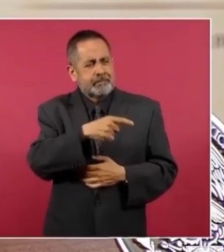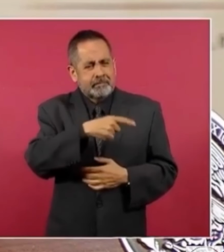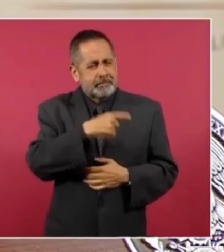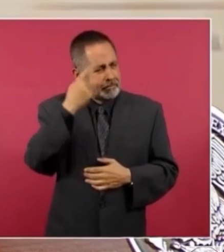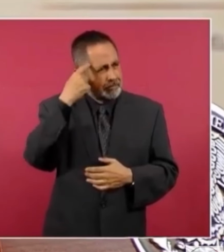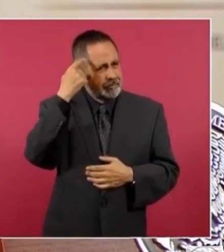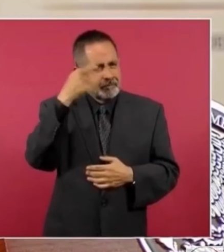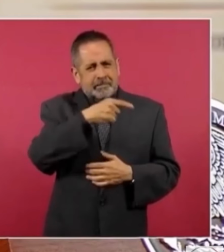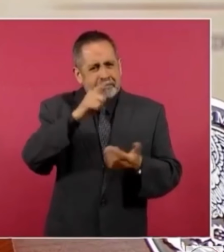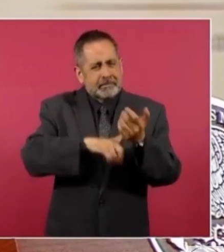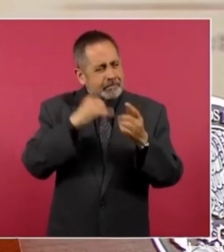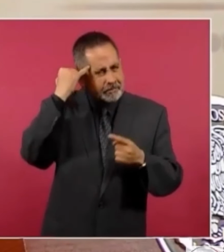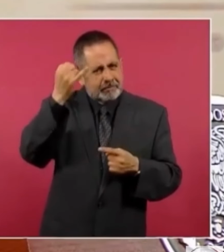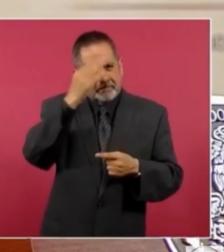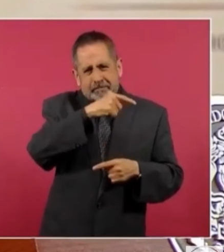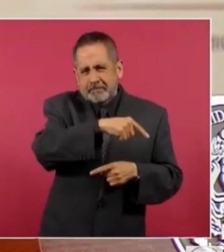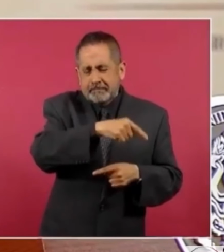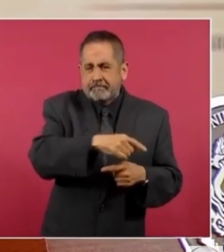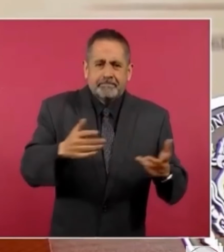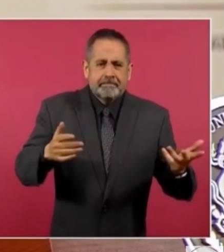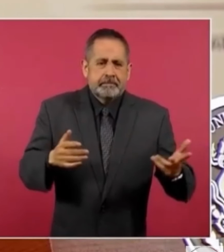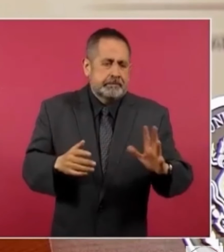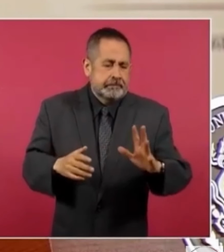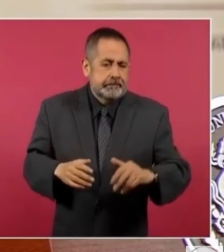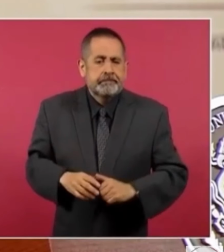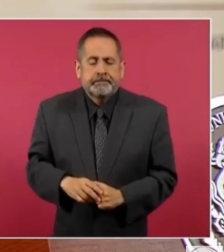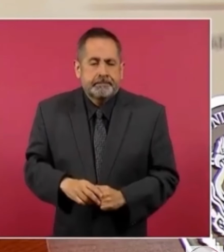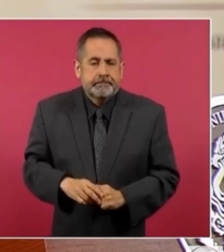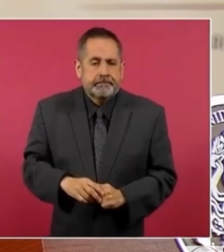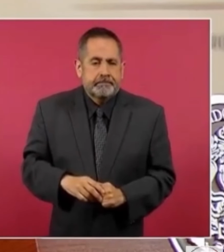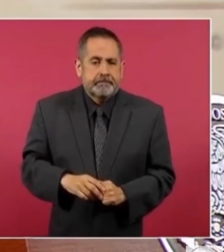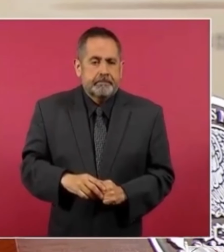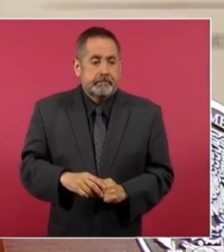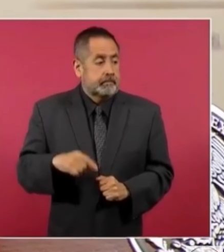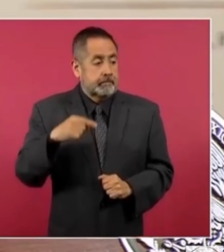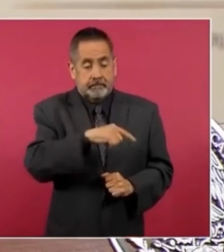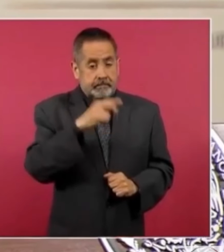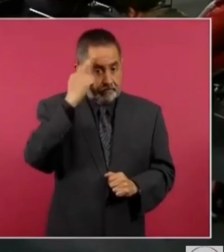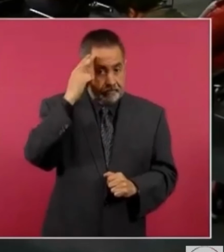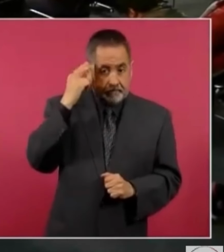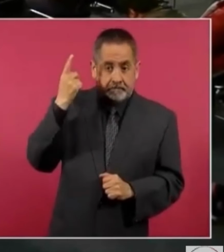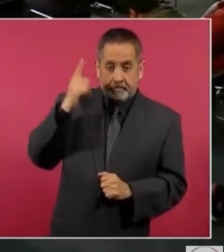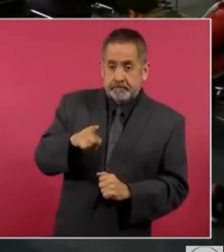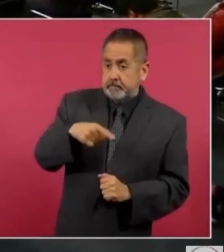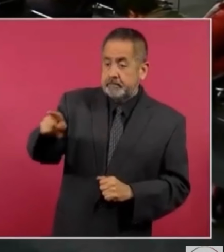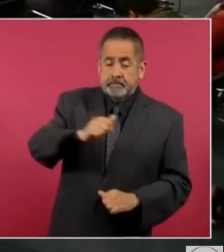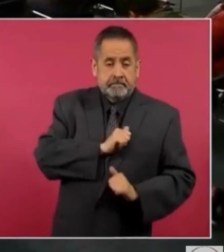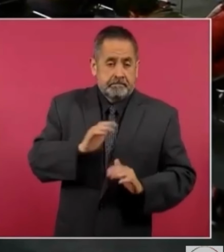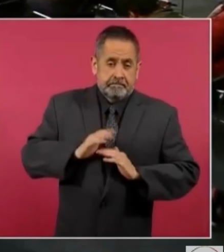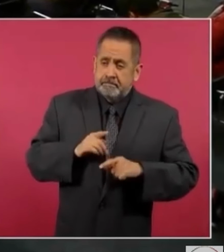esa idea, con ese ideal. Entonces, ahí mandaba a los militares